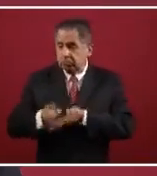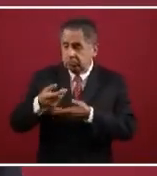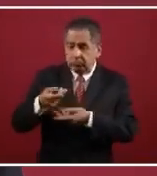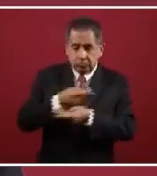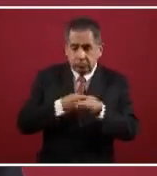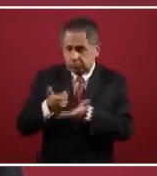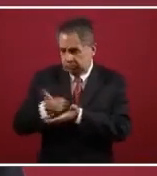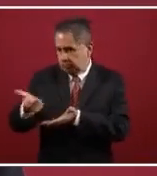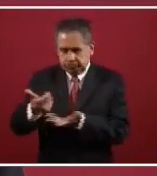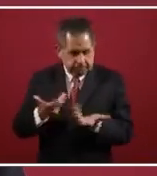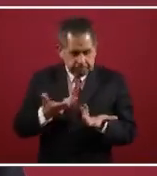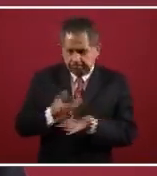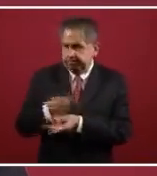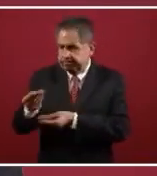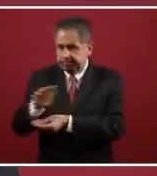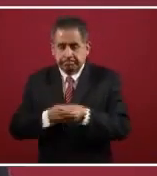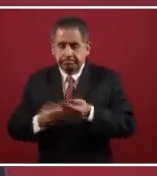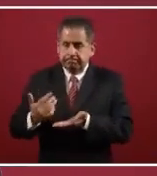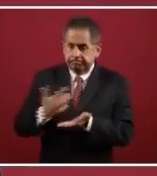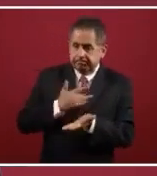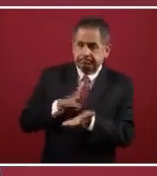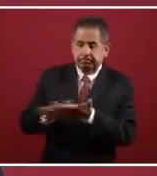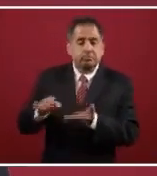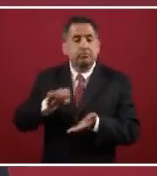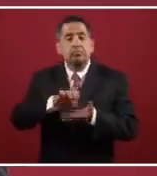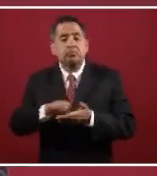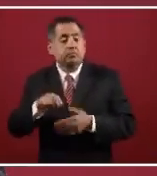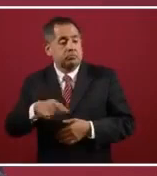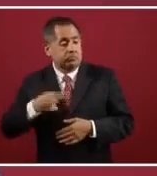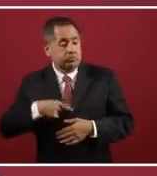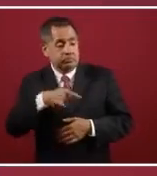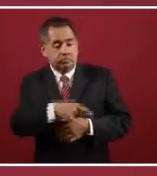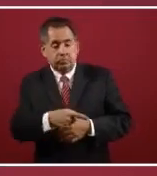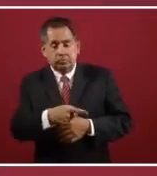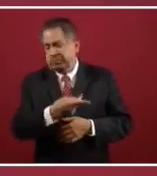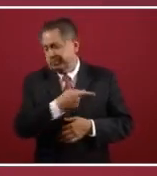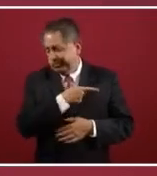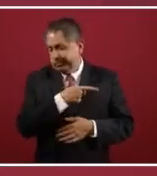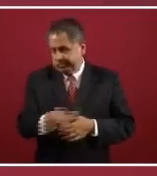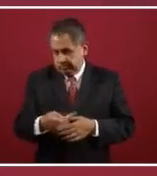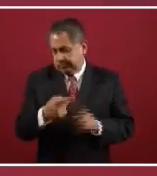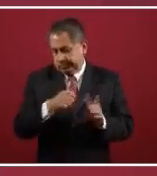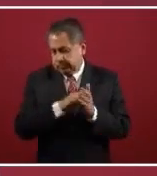mutua. Cuando se muere un pobre en una comunidad,